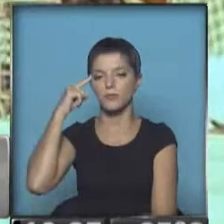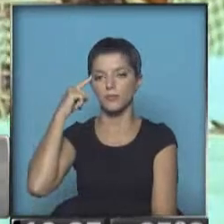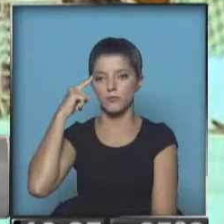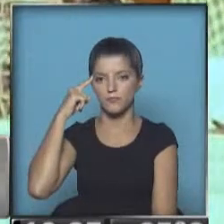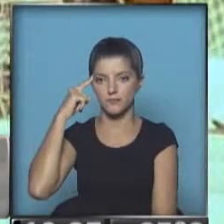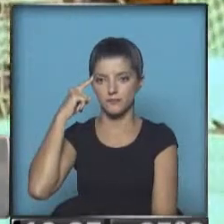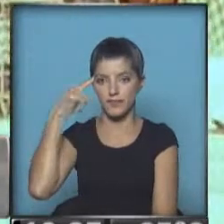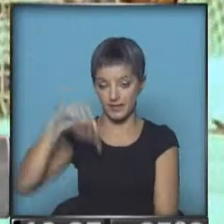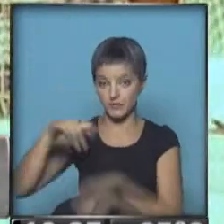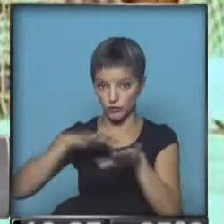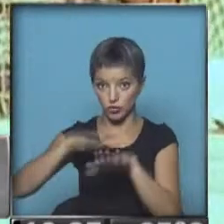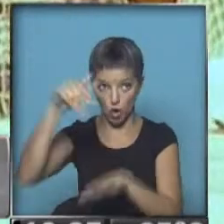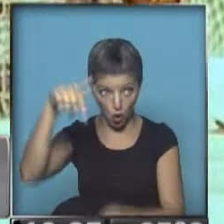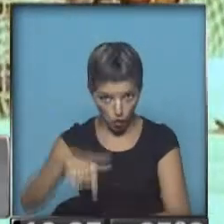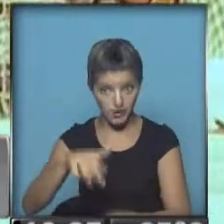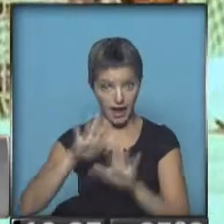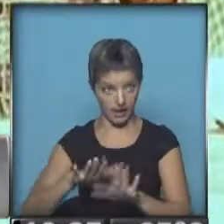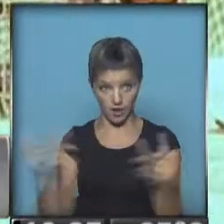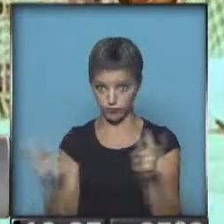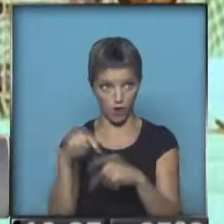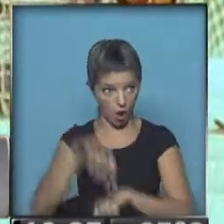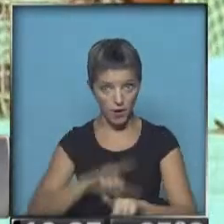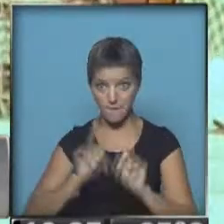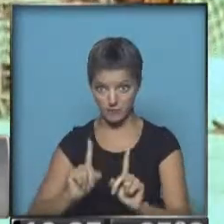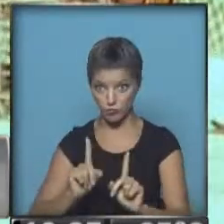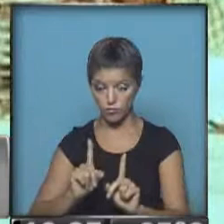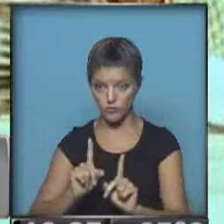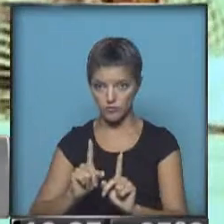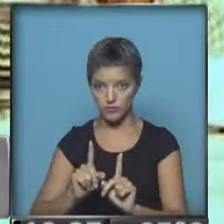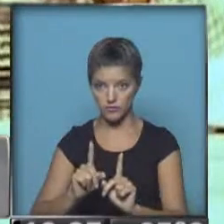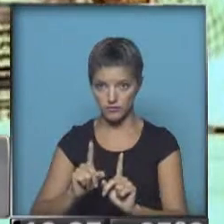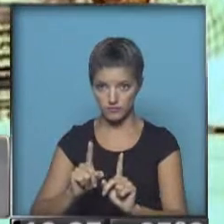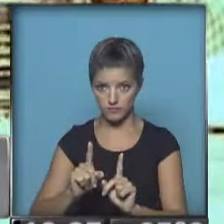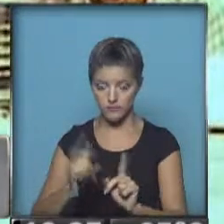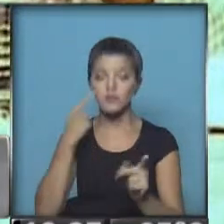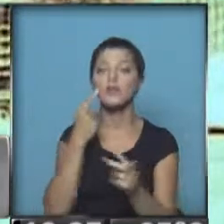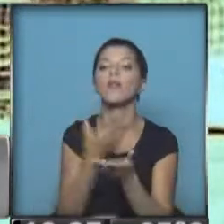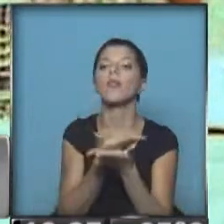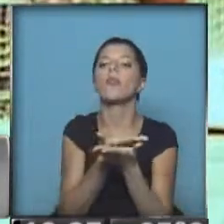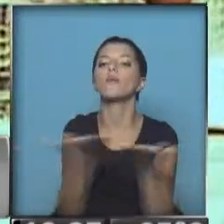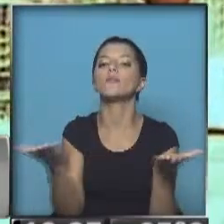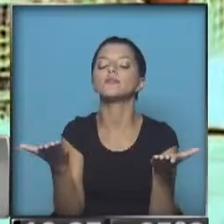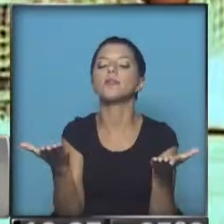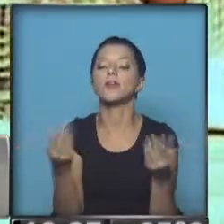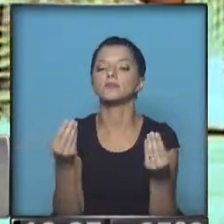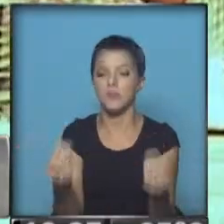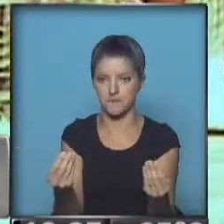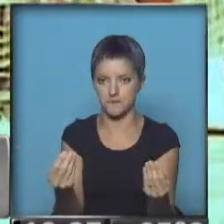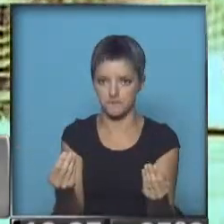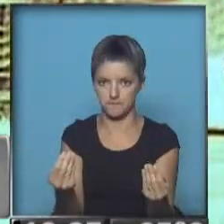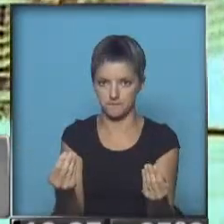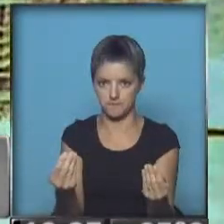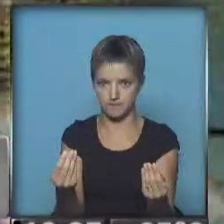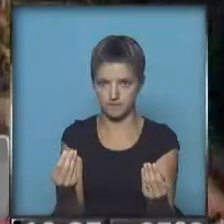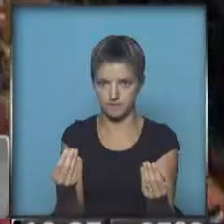esto que está sucediendo hoy, aquí, ahora, marca claramente que lejos,